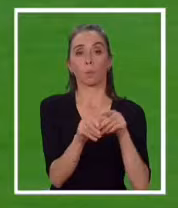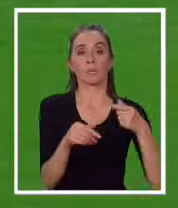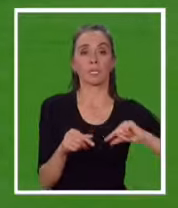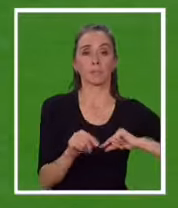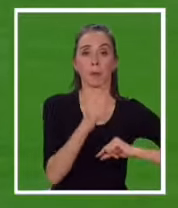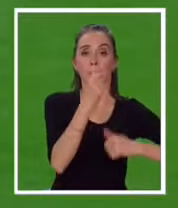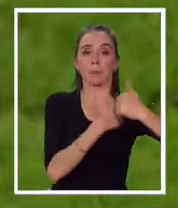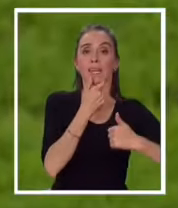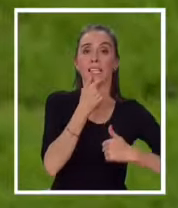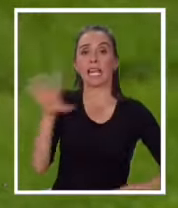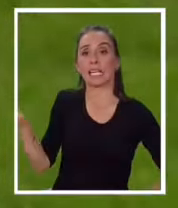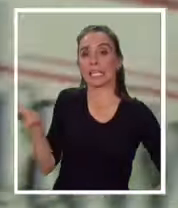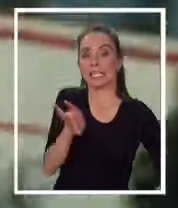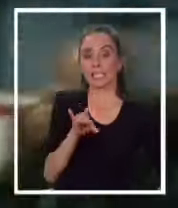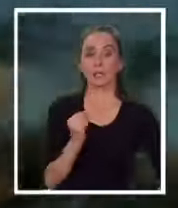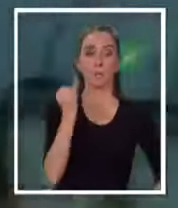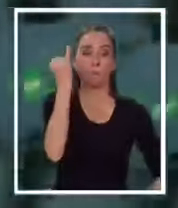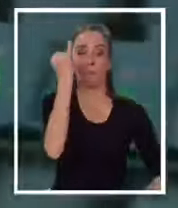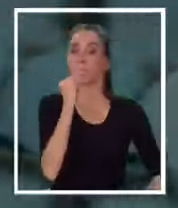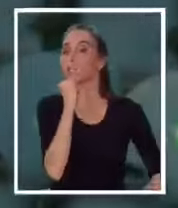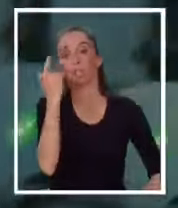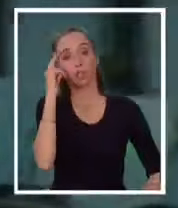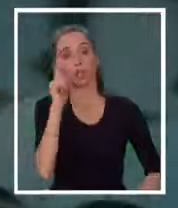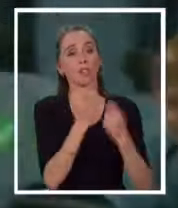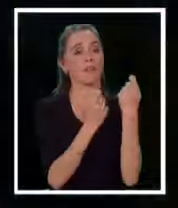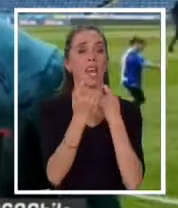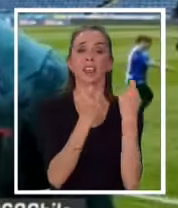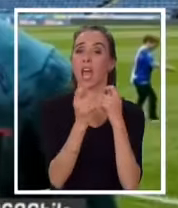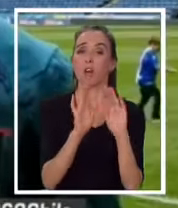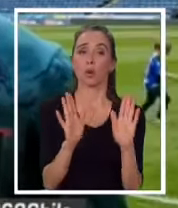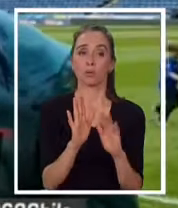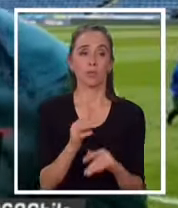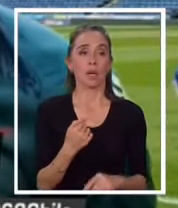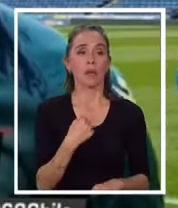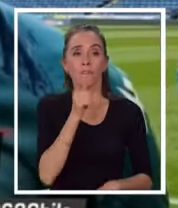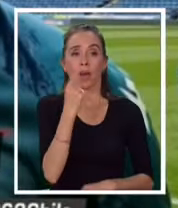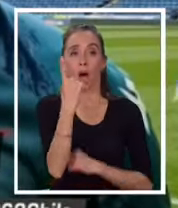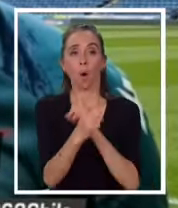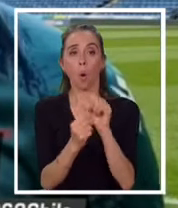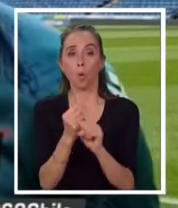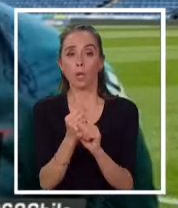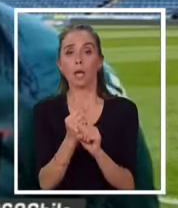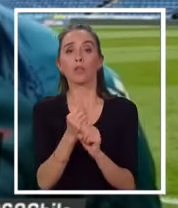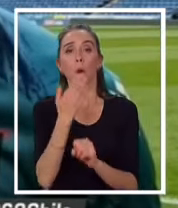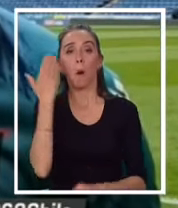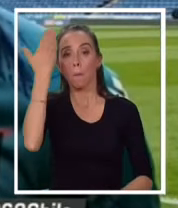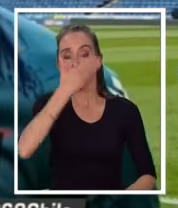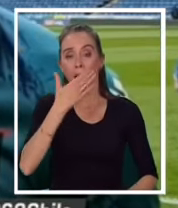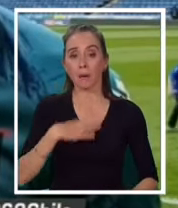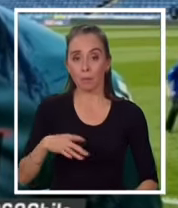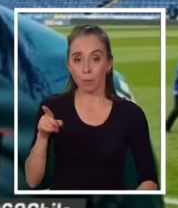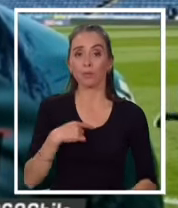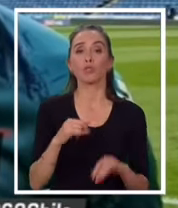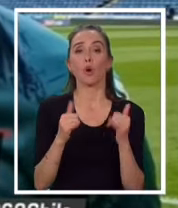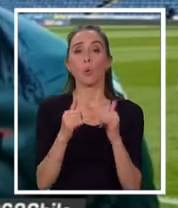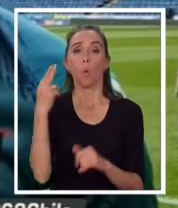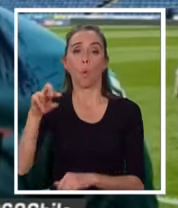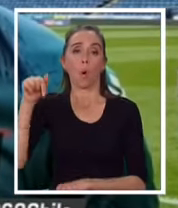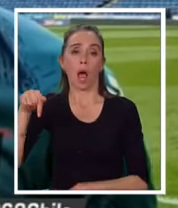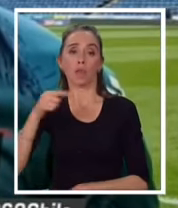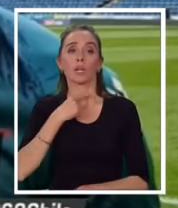Premier League, aunque el mismo Ben dice no saber de negociaciones. Me queda un año en Blackburn, entonces soy jugador de ellos